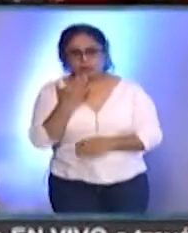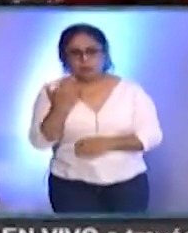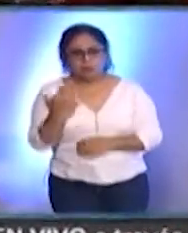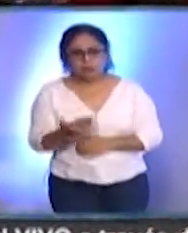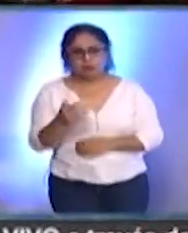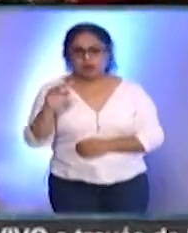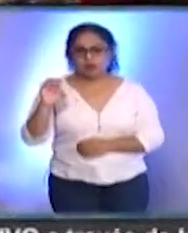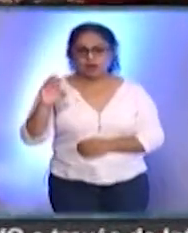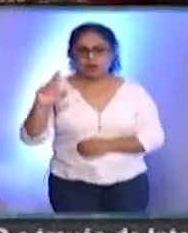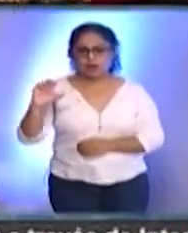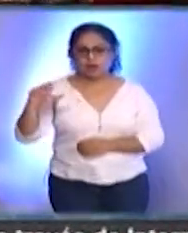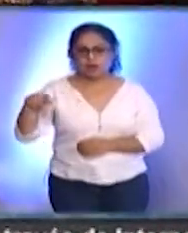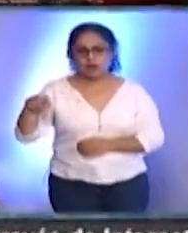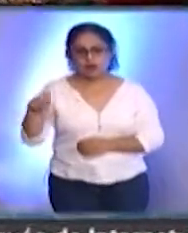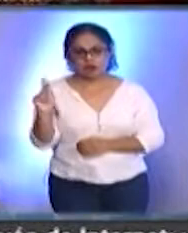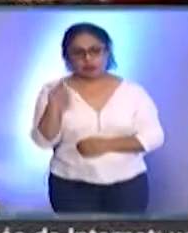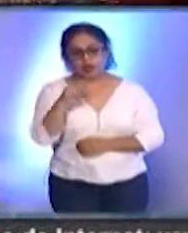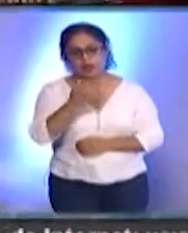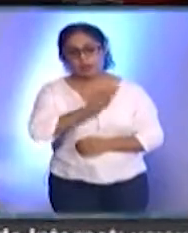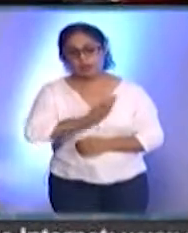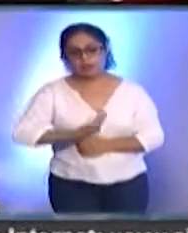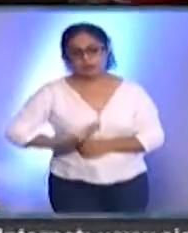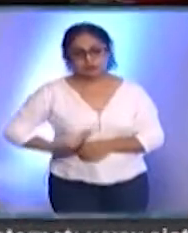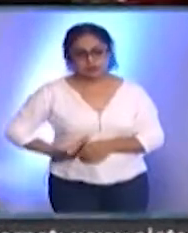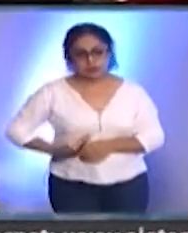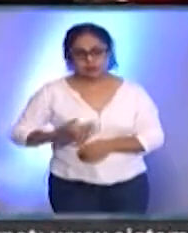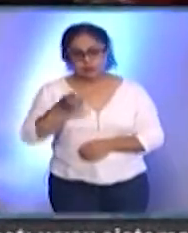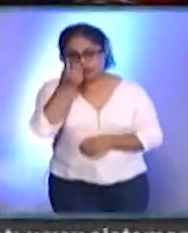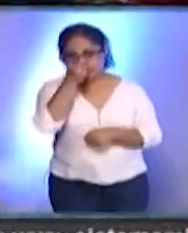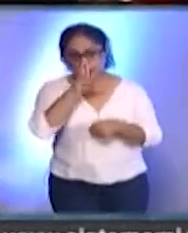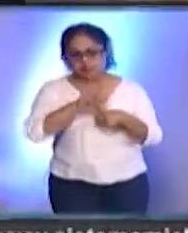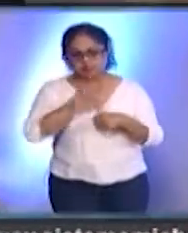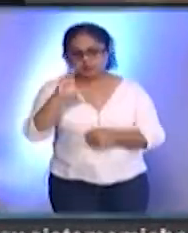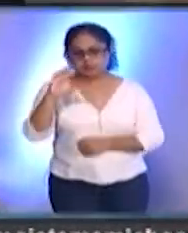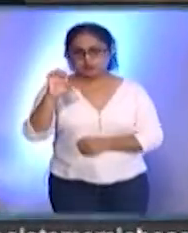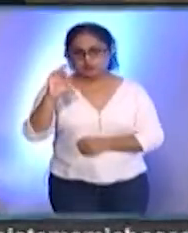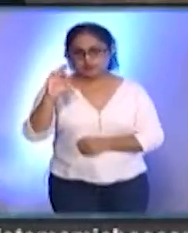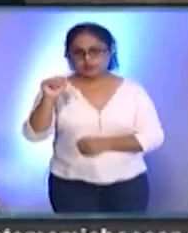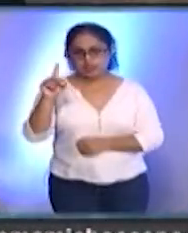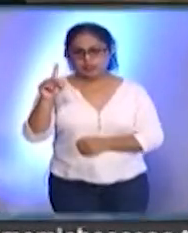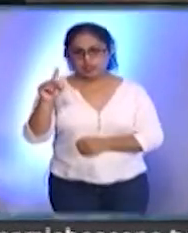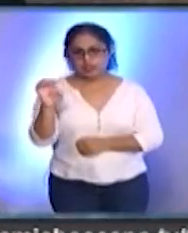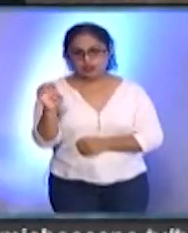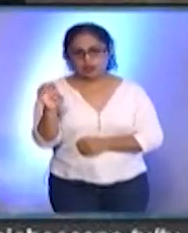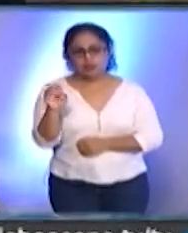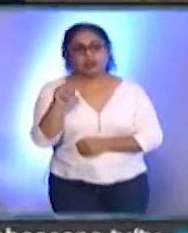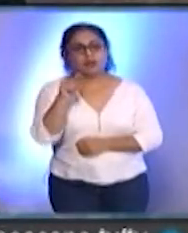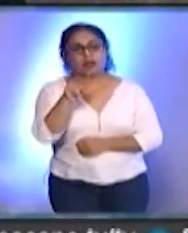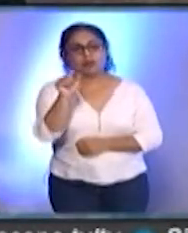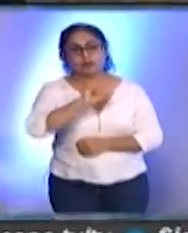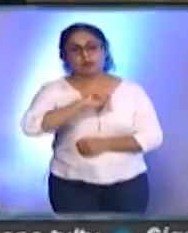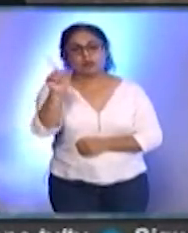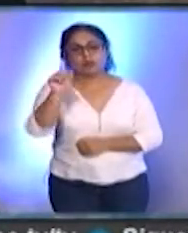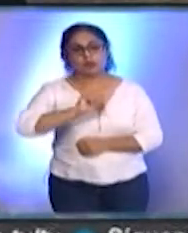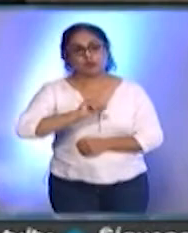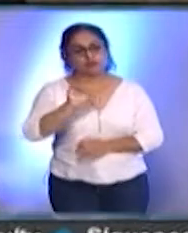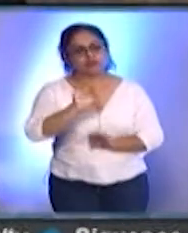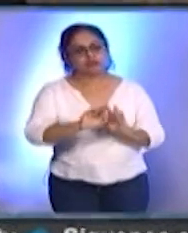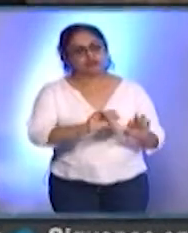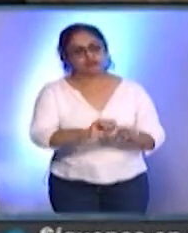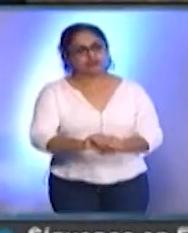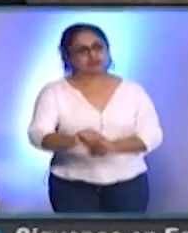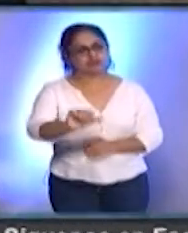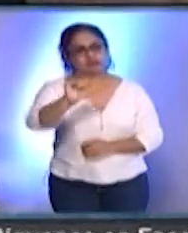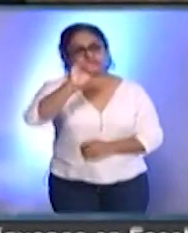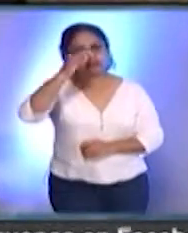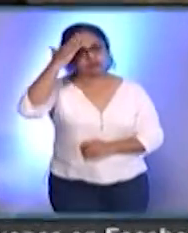Eric Zavala Gallardo, presidente del Consejo Directivo de la CEFADE, reconoció que como profesionales formados en la máxima casa